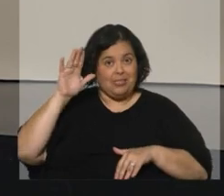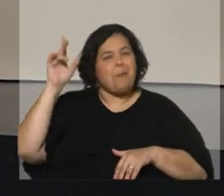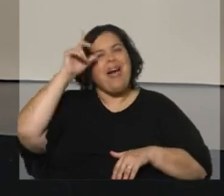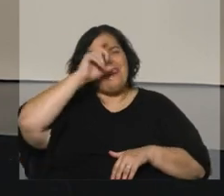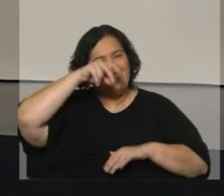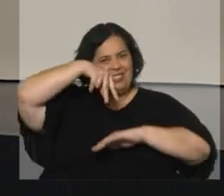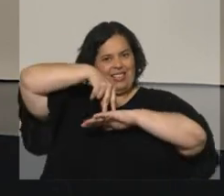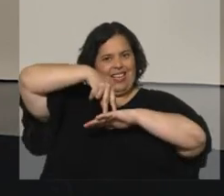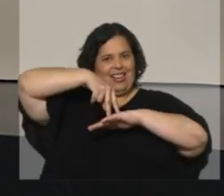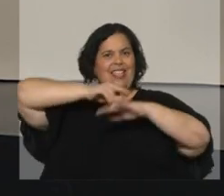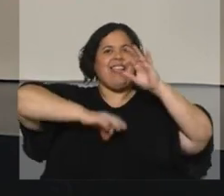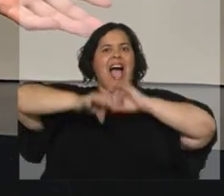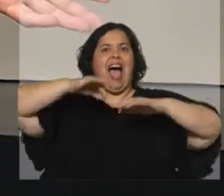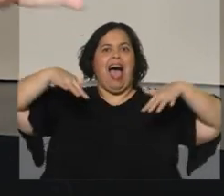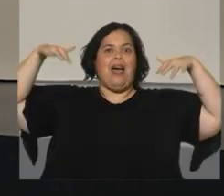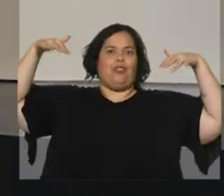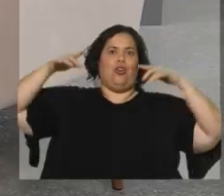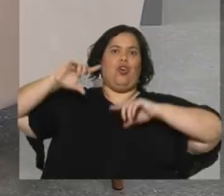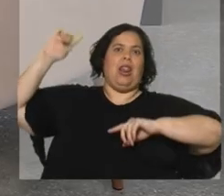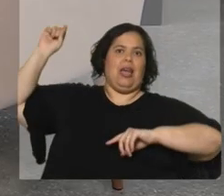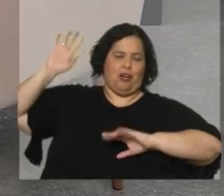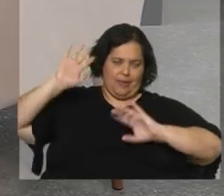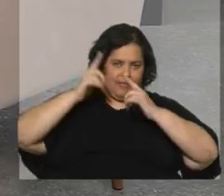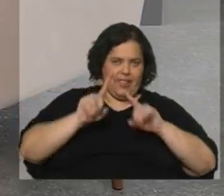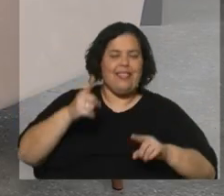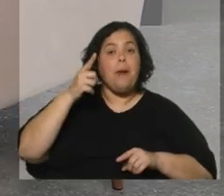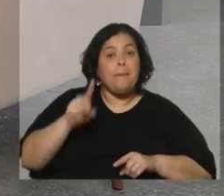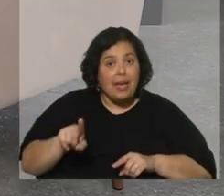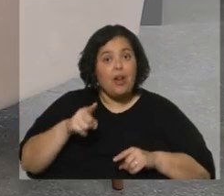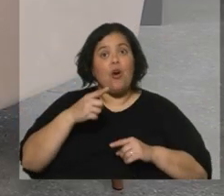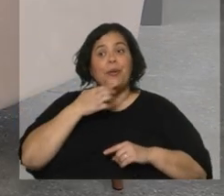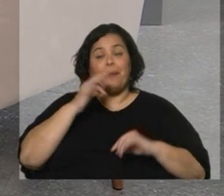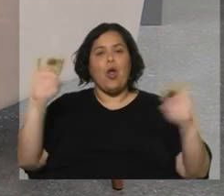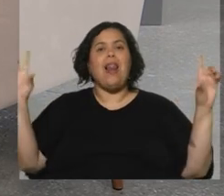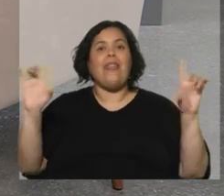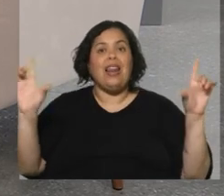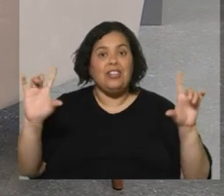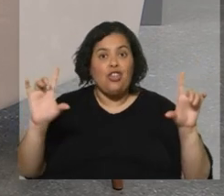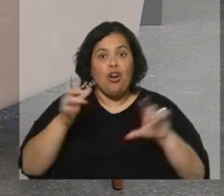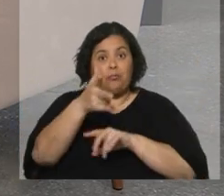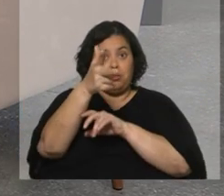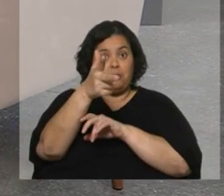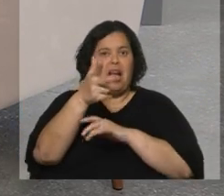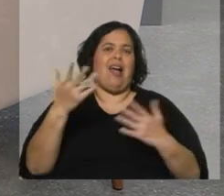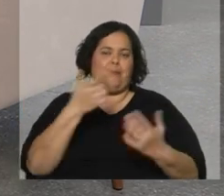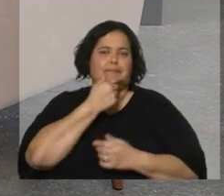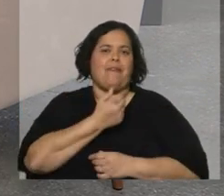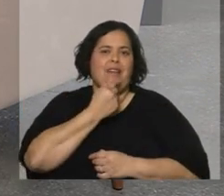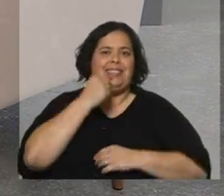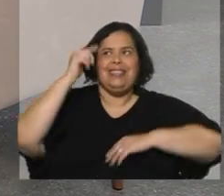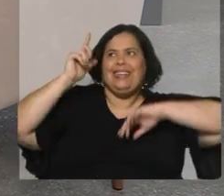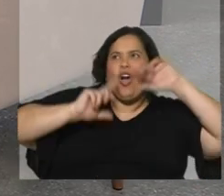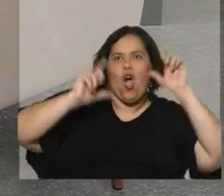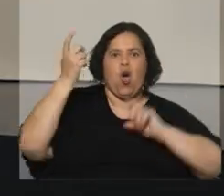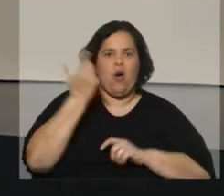porque la distancia exactamente Sí pero cuando el lente o la